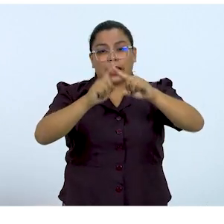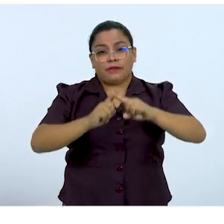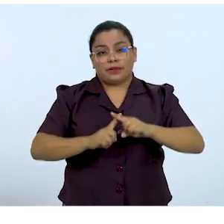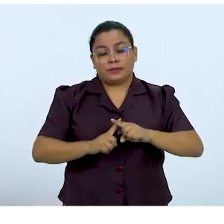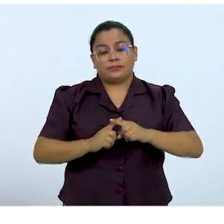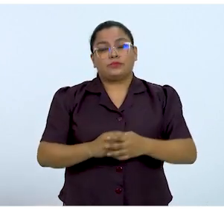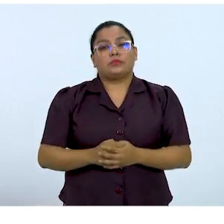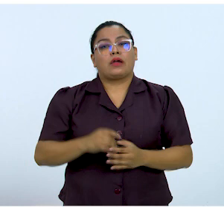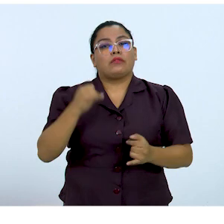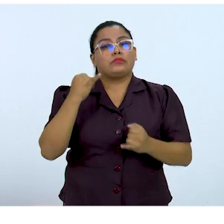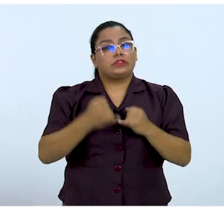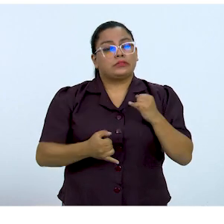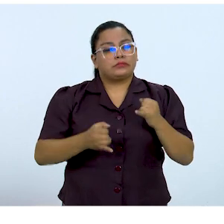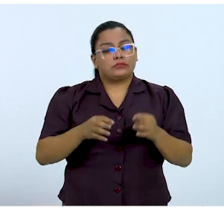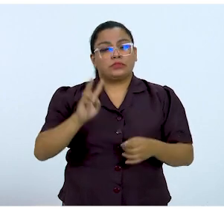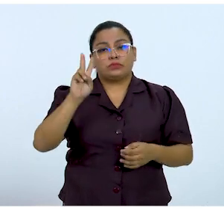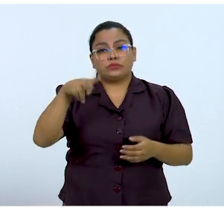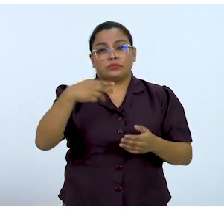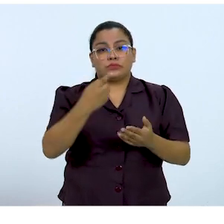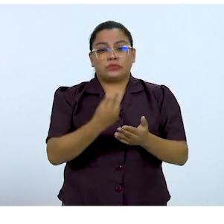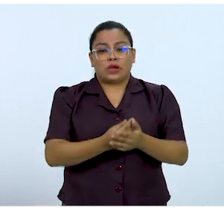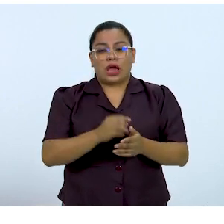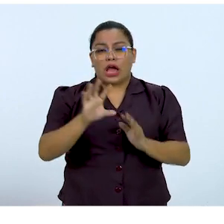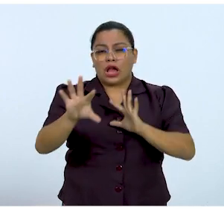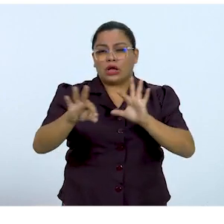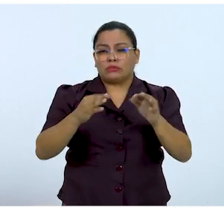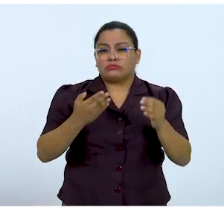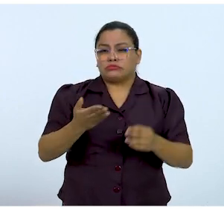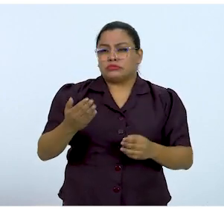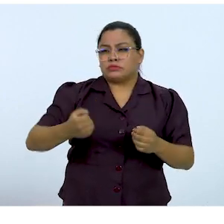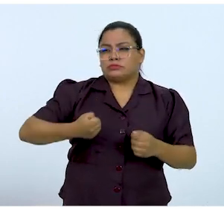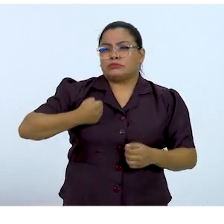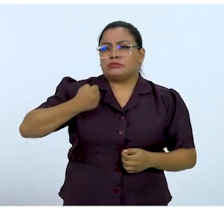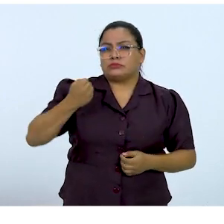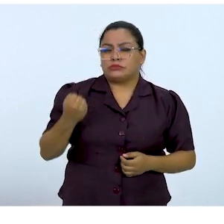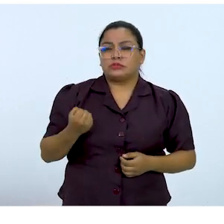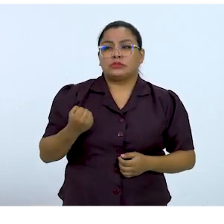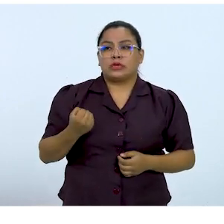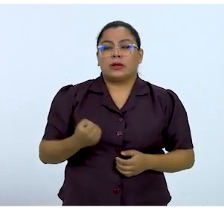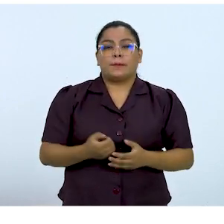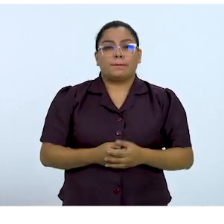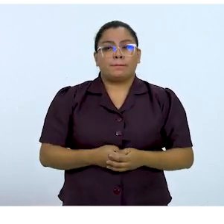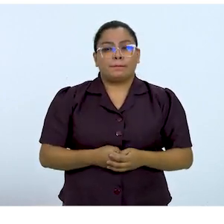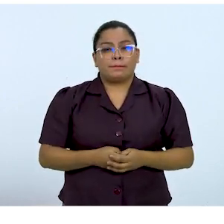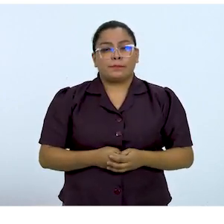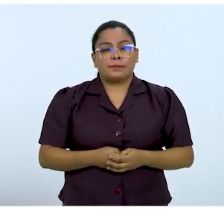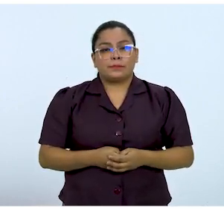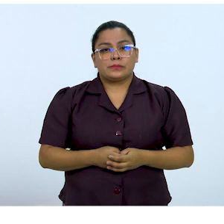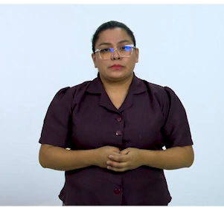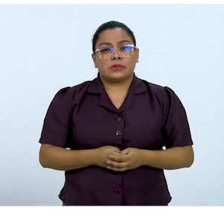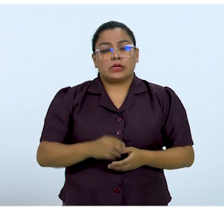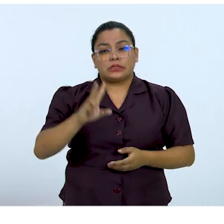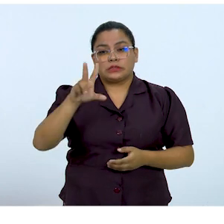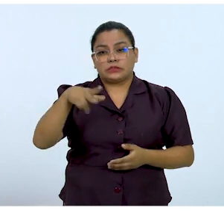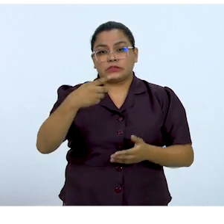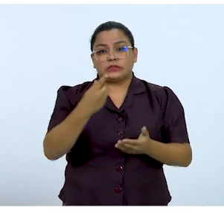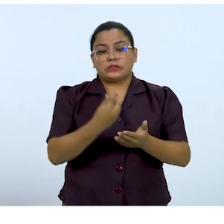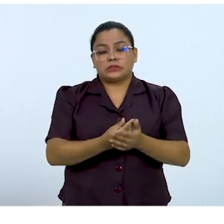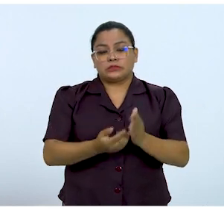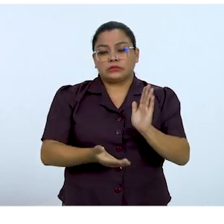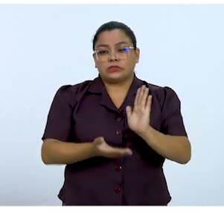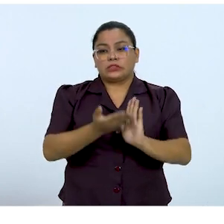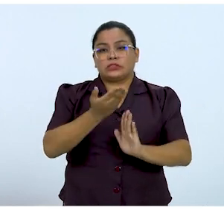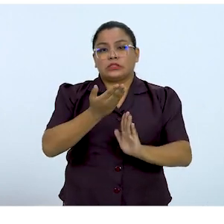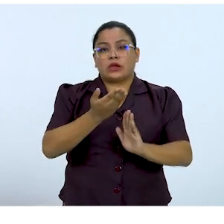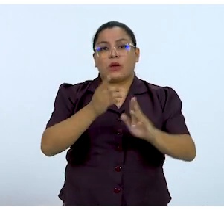la tabla. Finalmente, en segundo grado, algunas propiedades importantes en las tablas de multiplicar, y hasta tercer